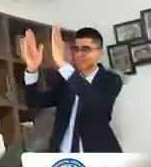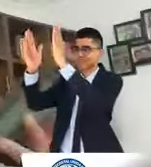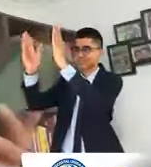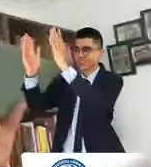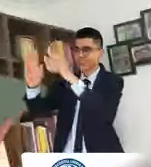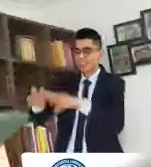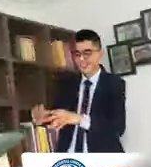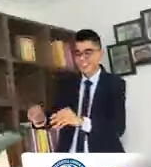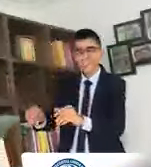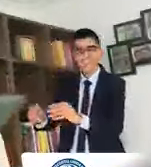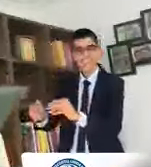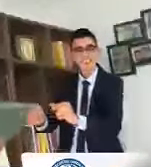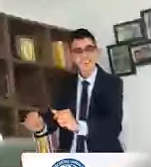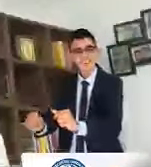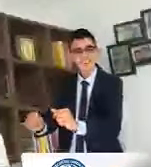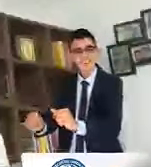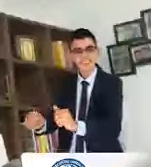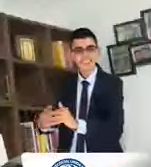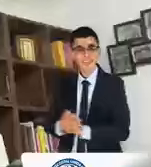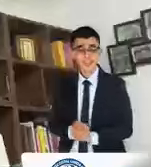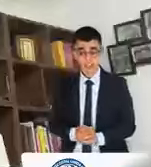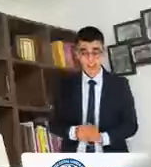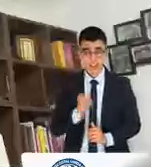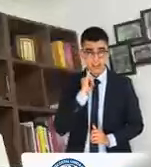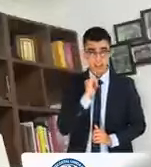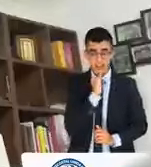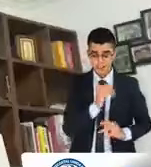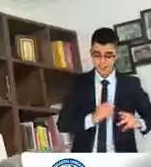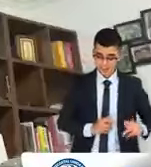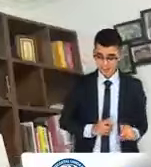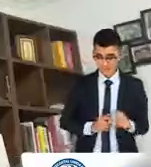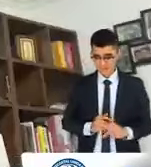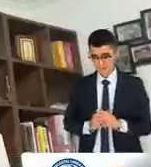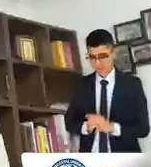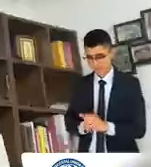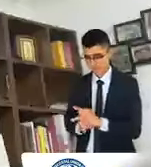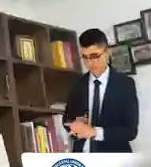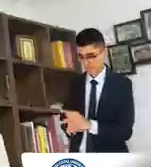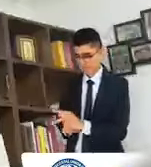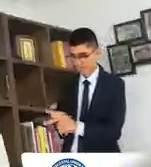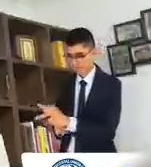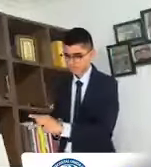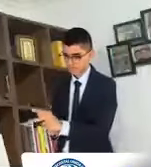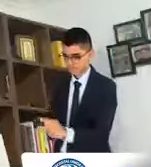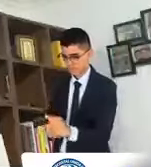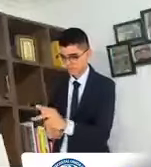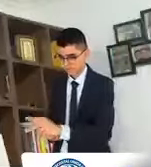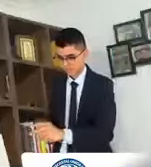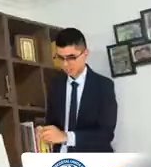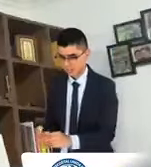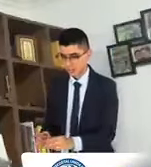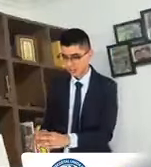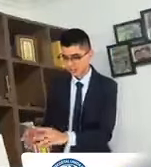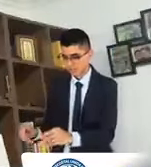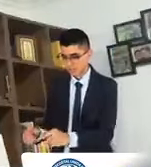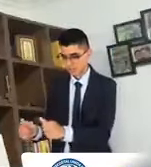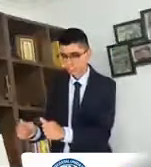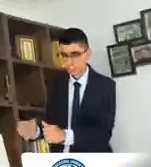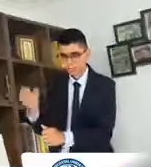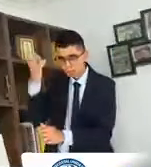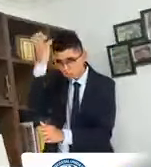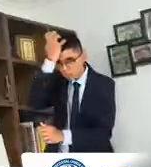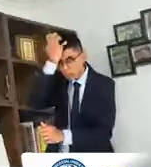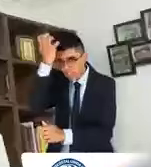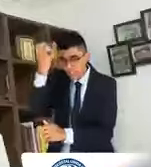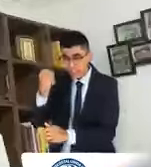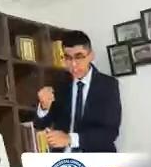Y pasaron como por tierra seca. Claro, muy incómodo porque el lecho del mar no está pavimentado.